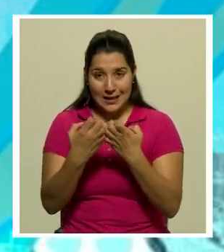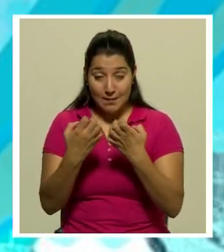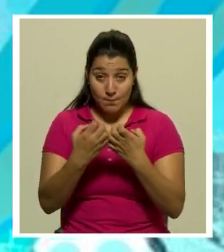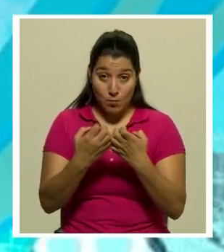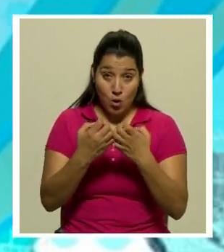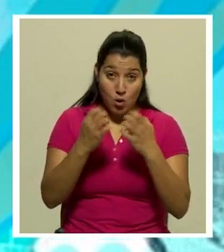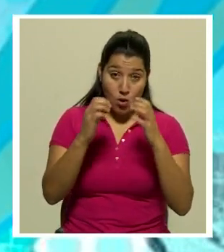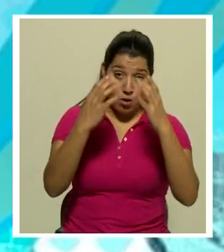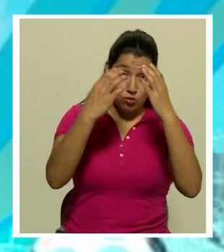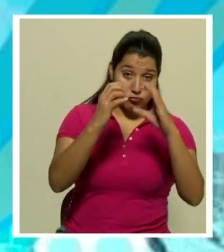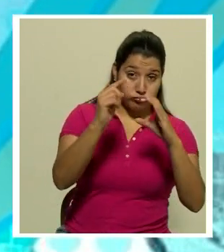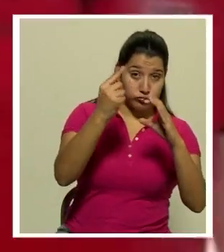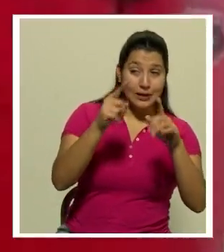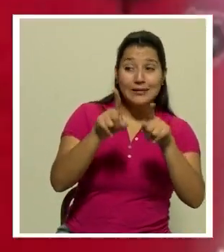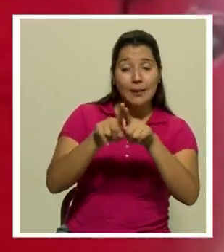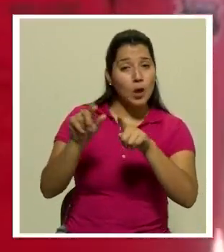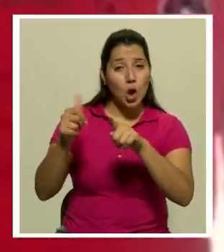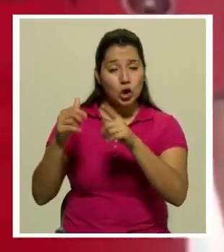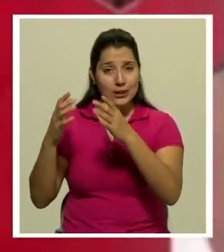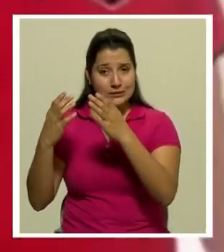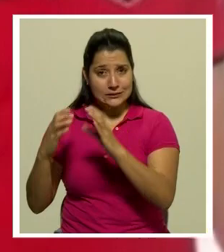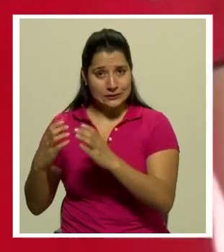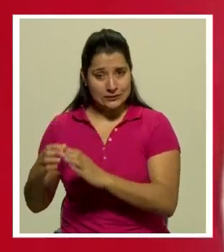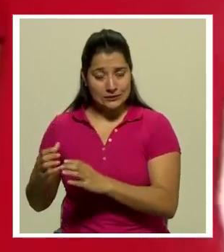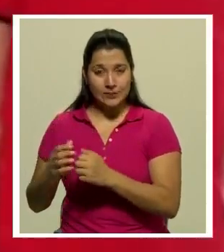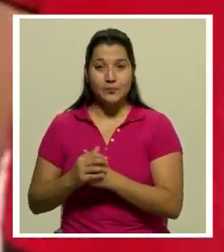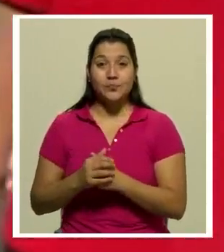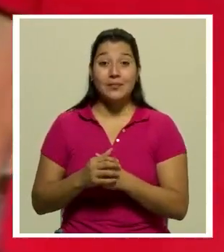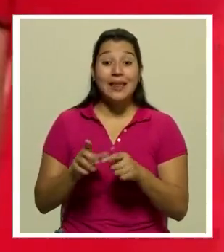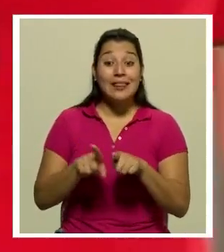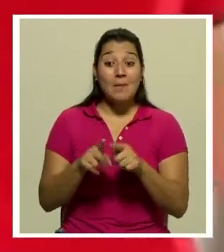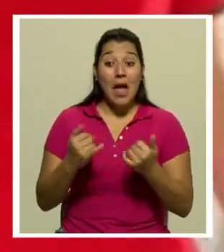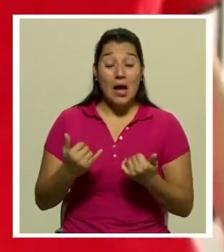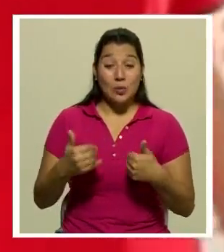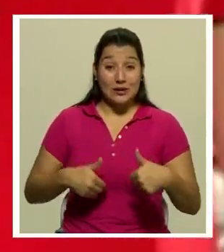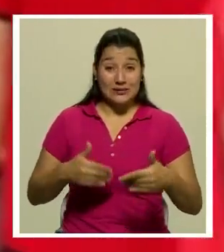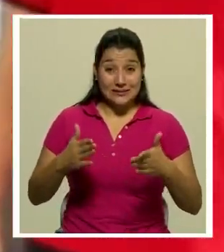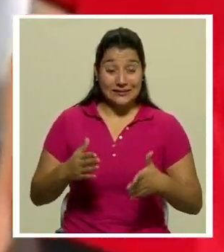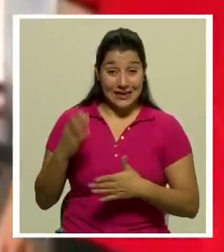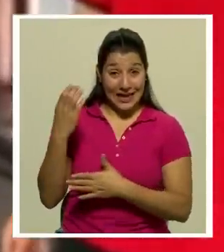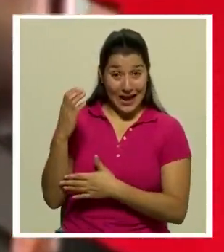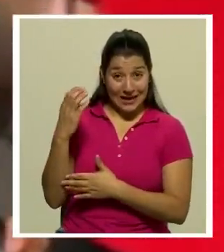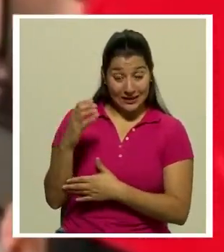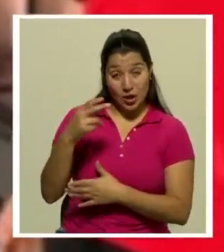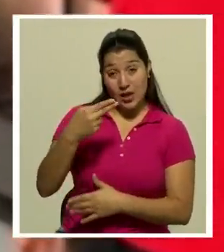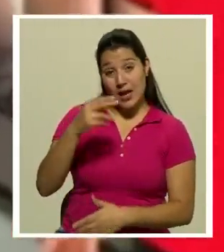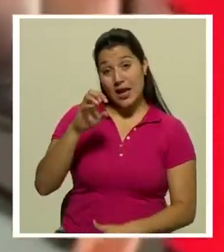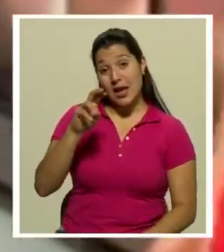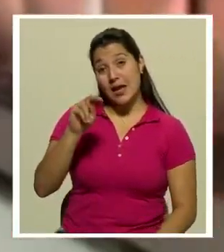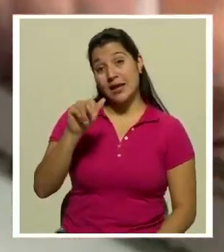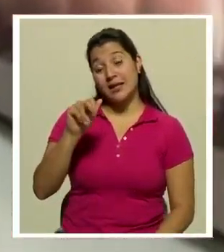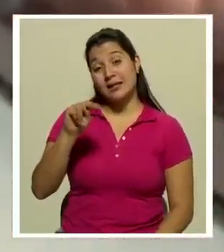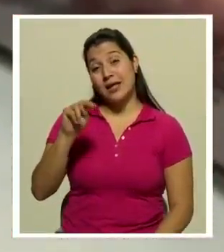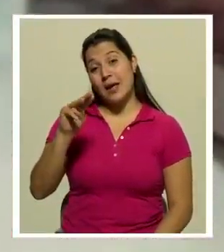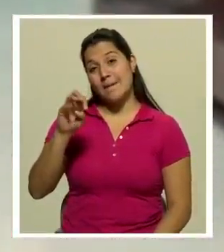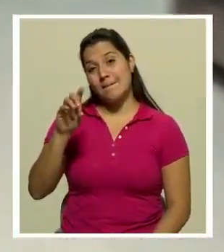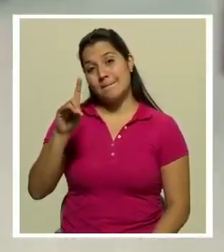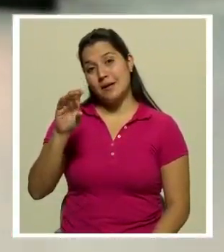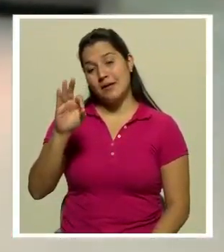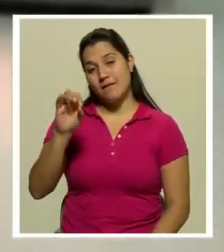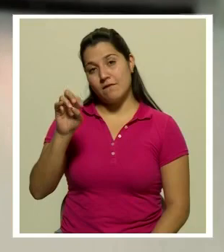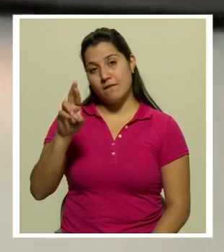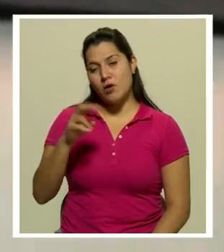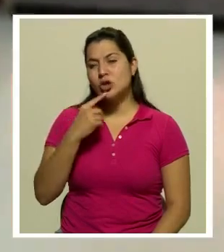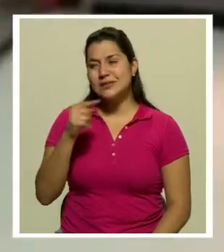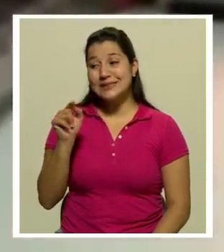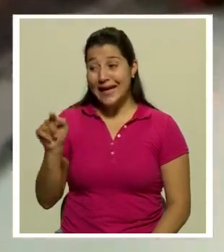también de todas las divisiones menores. Incluso el actual entrenador de Cartaginés, Hernán Medford, comparó dicho proceso con